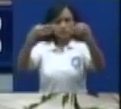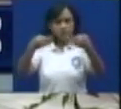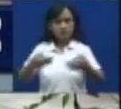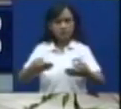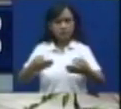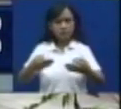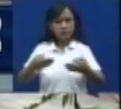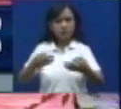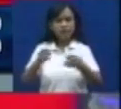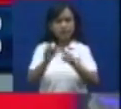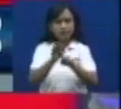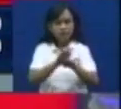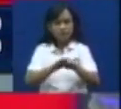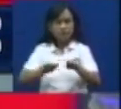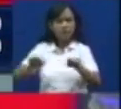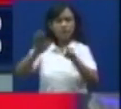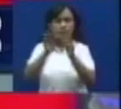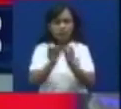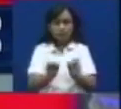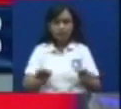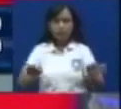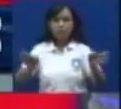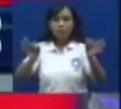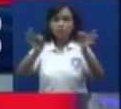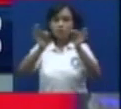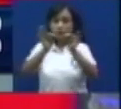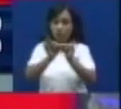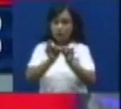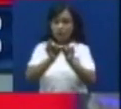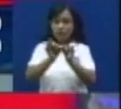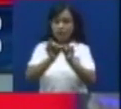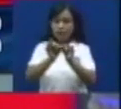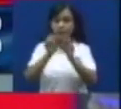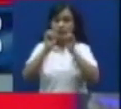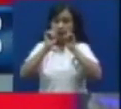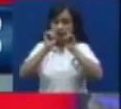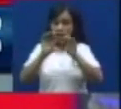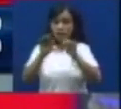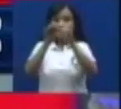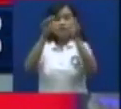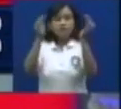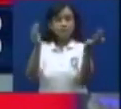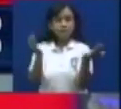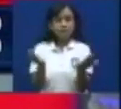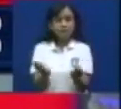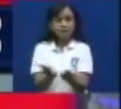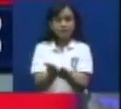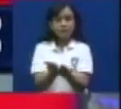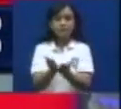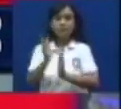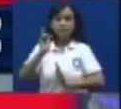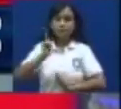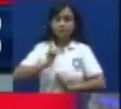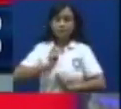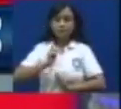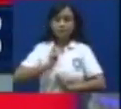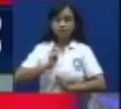Ese es el gran principio de soberanía planetaria que hoy gobierna